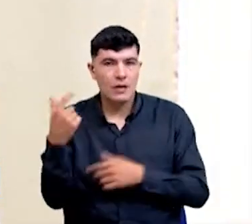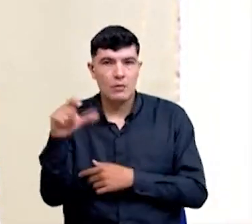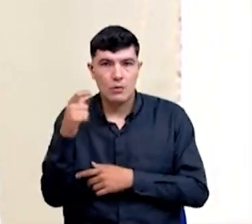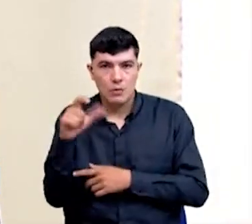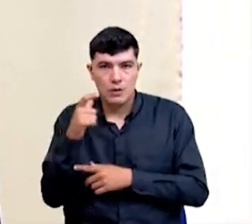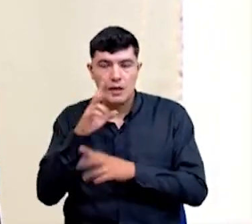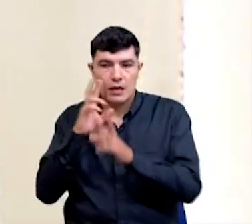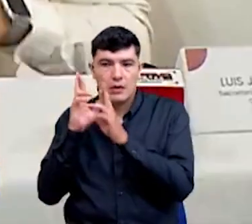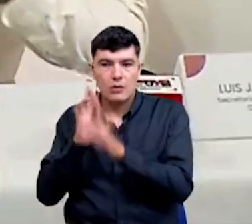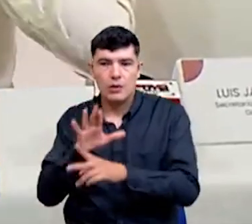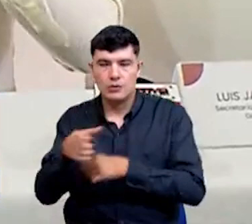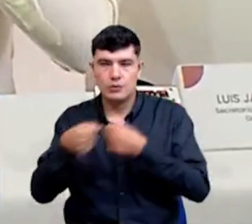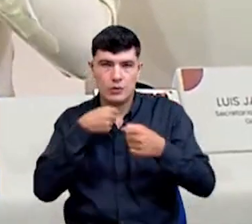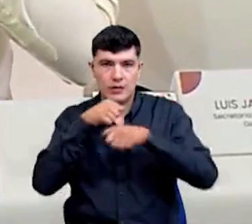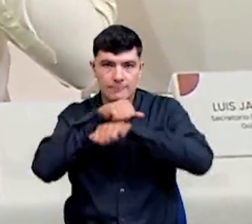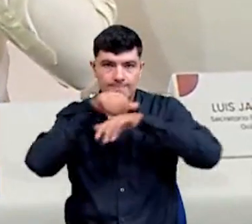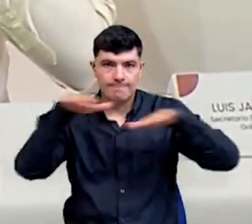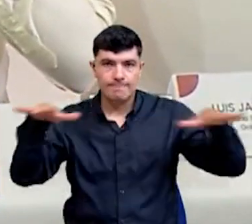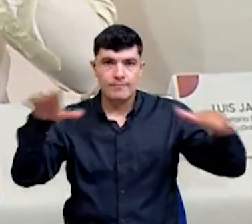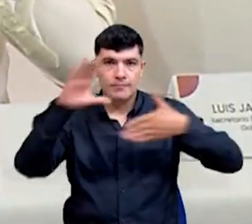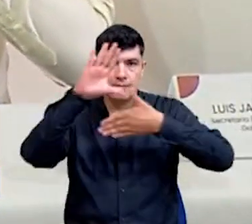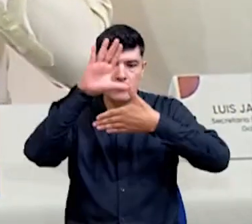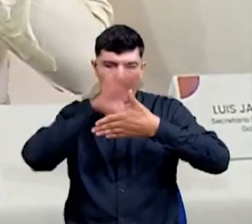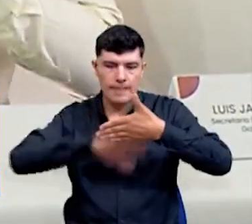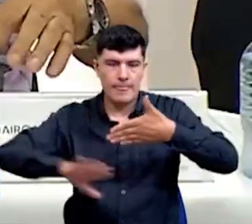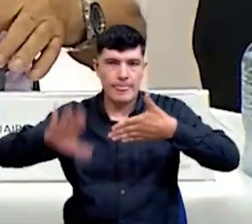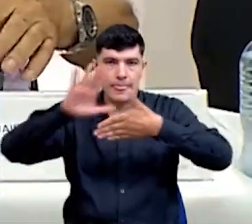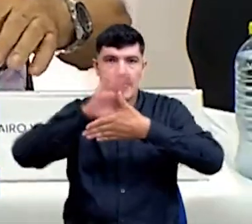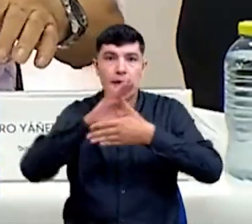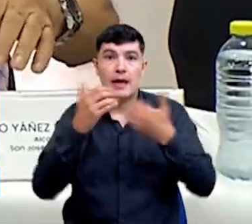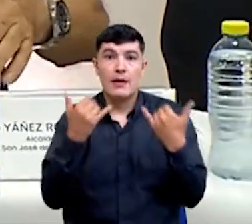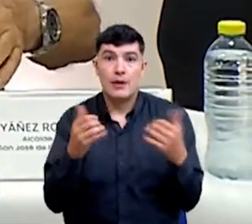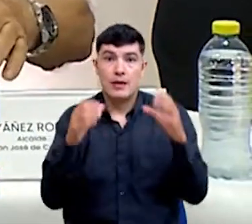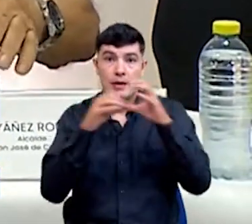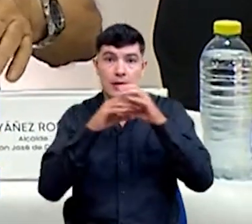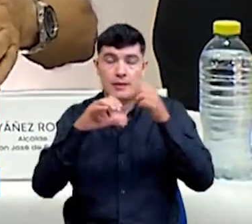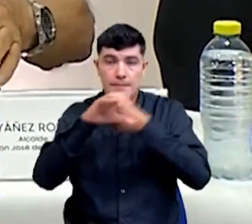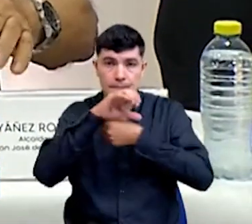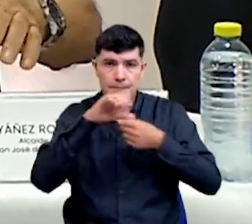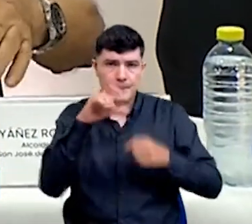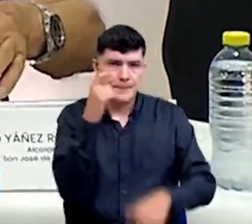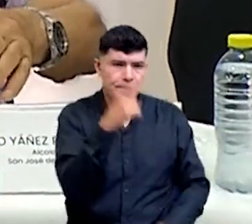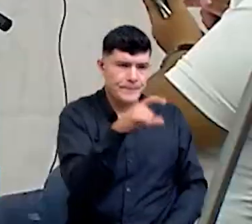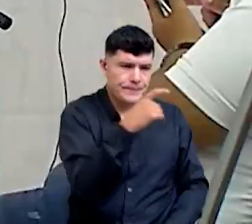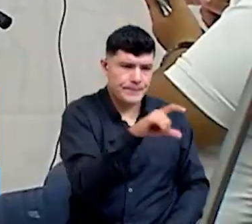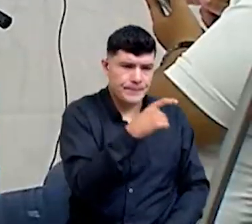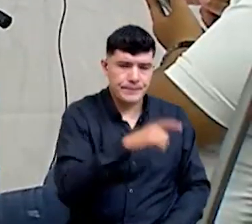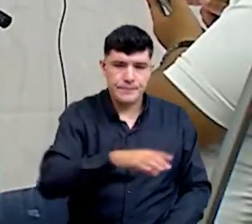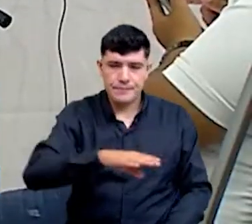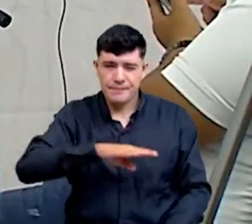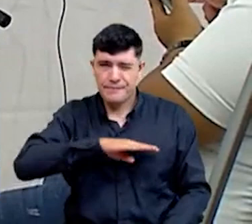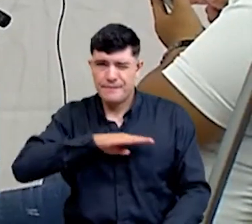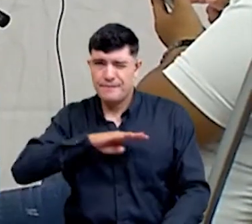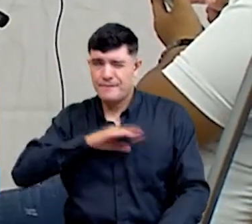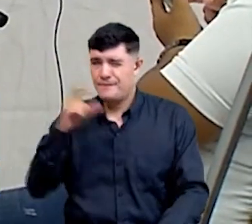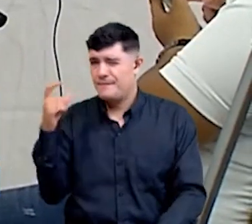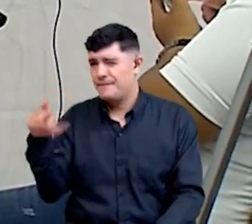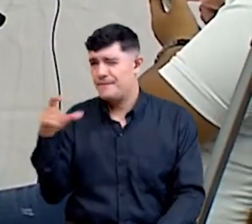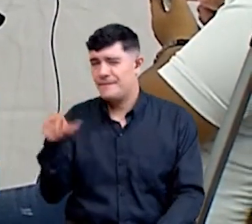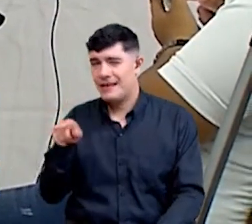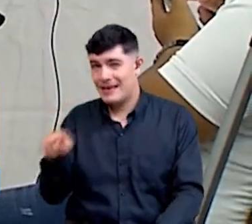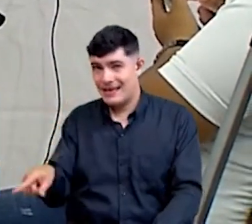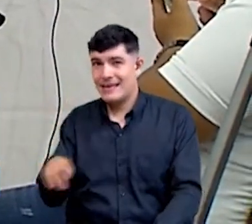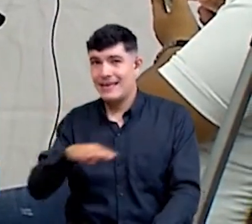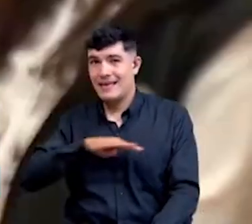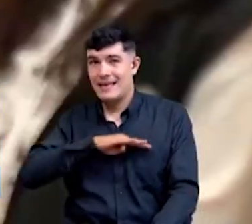es noticia en ese sentido tanto la cámara de comercio de Cúcuta como la alcaldía de la ciudad Serán las